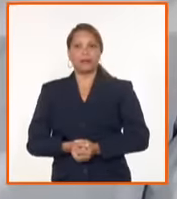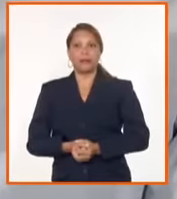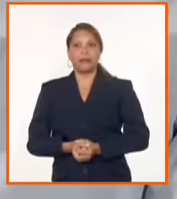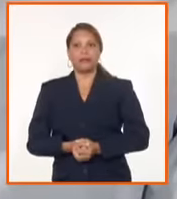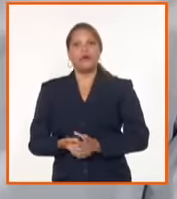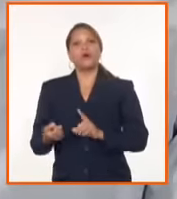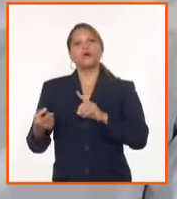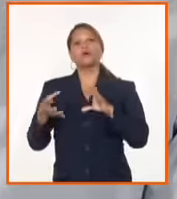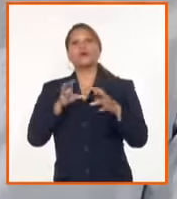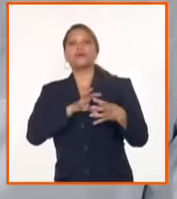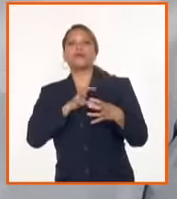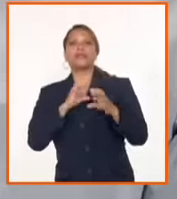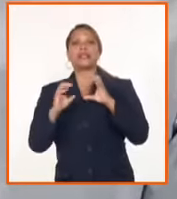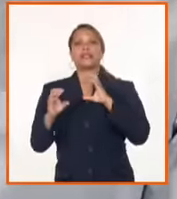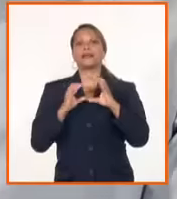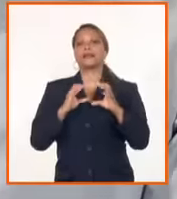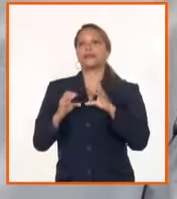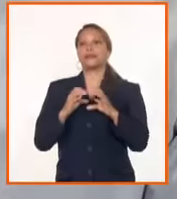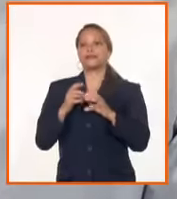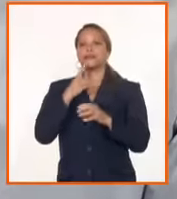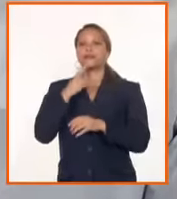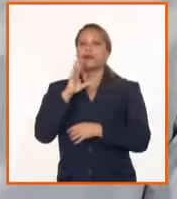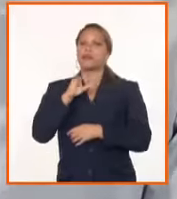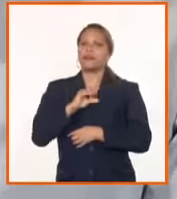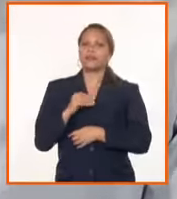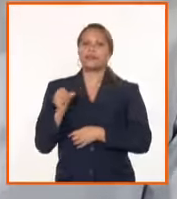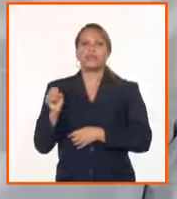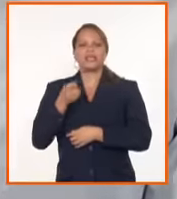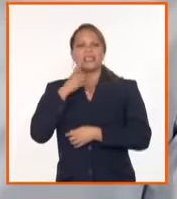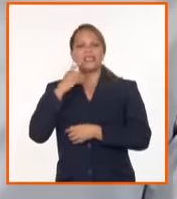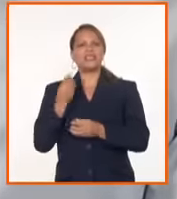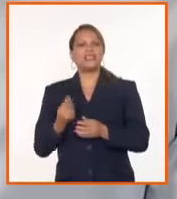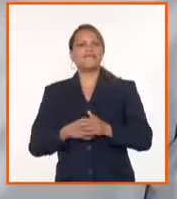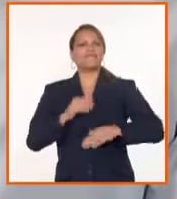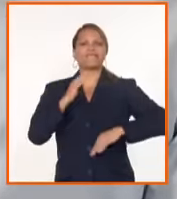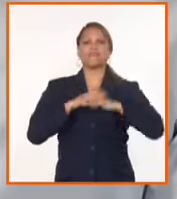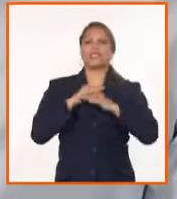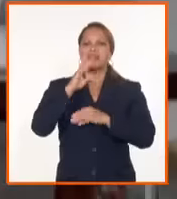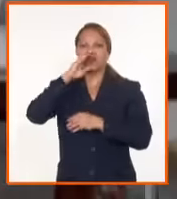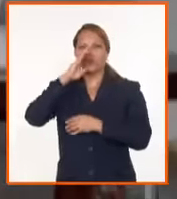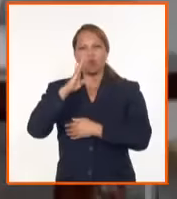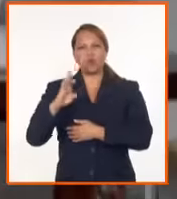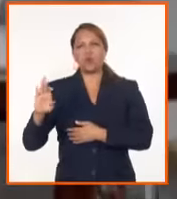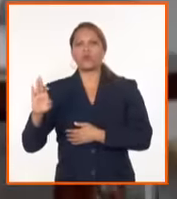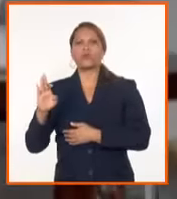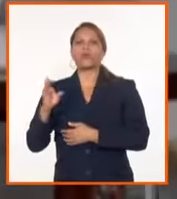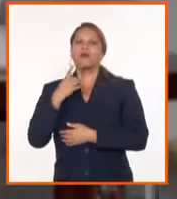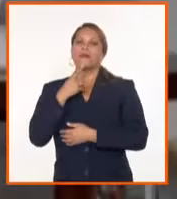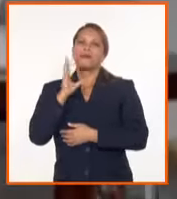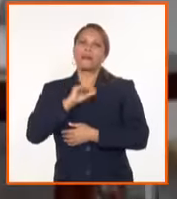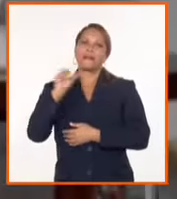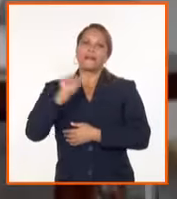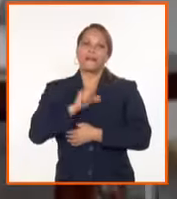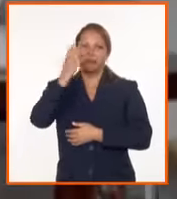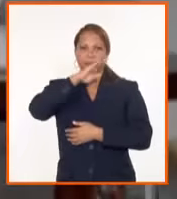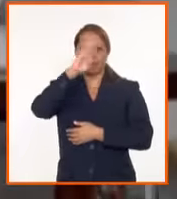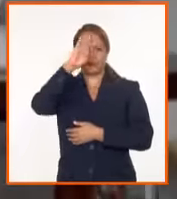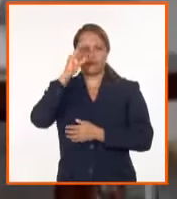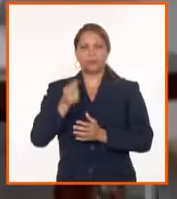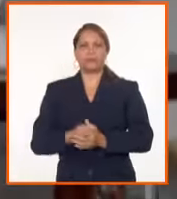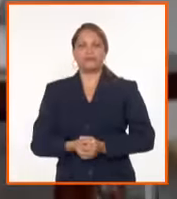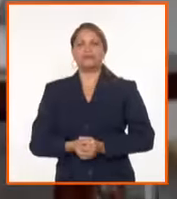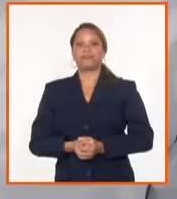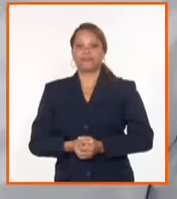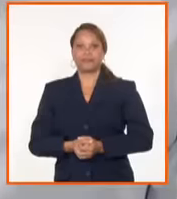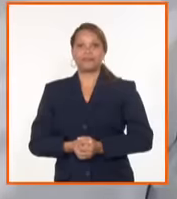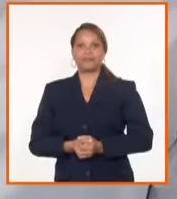estrategia de comunicación denigrante, llena de odio, para desacreditar la revolución y desacreditar todo lo que hacemos.